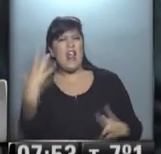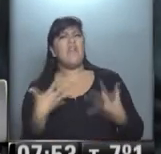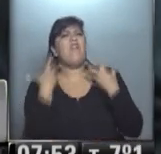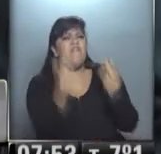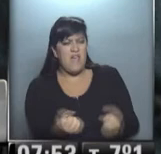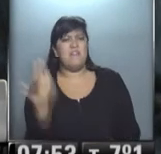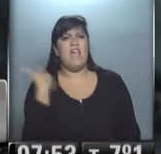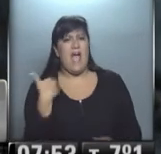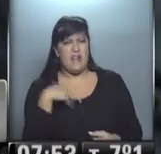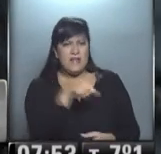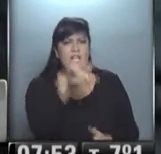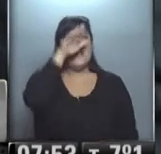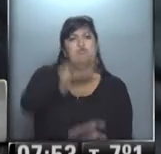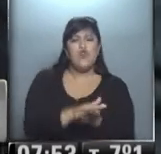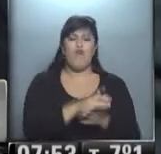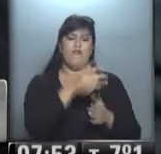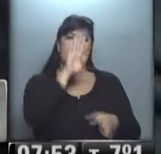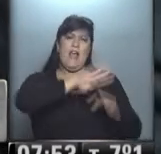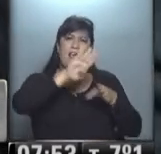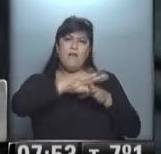juzgados de nueva york